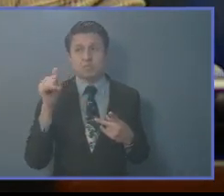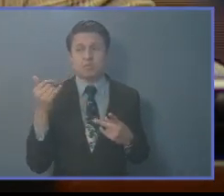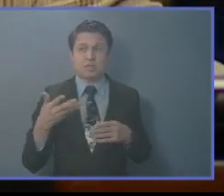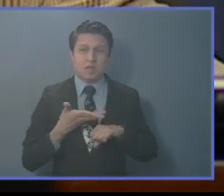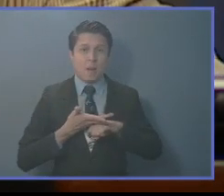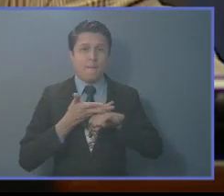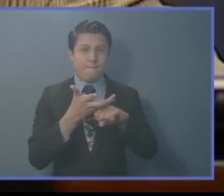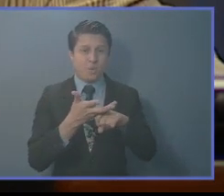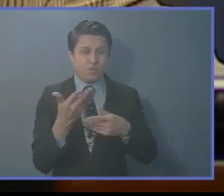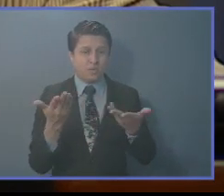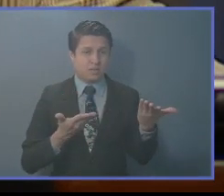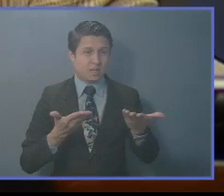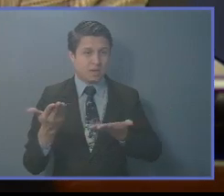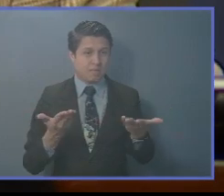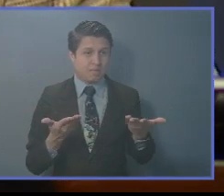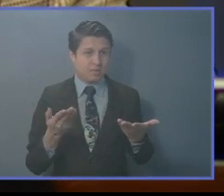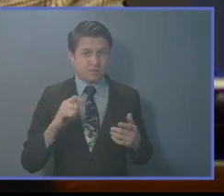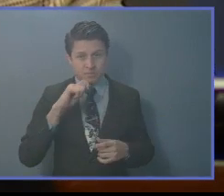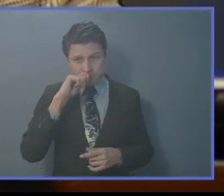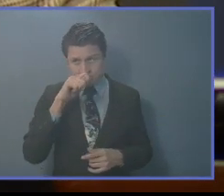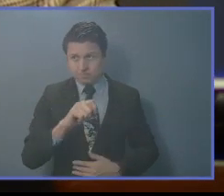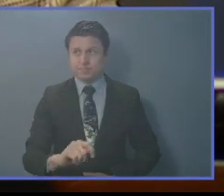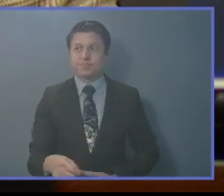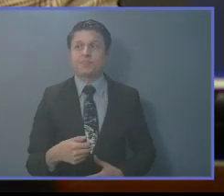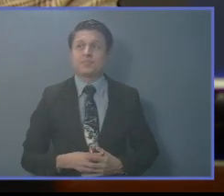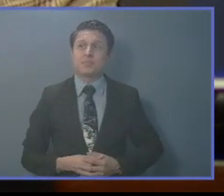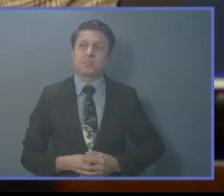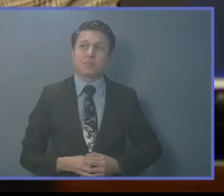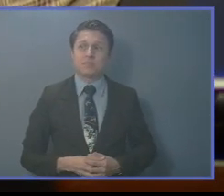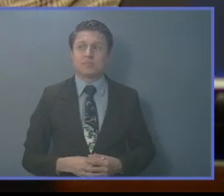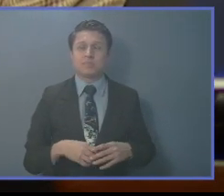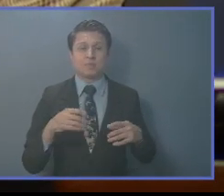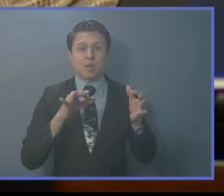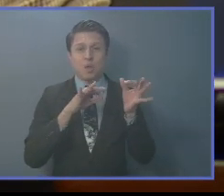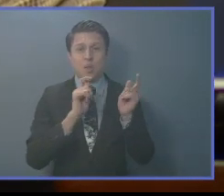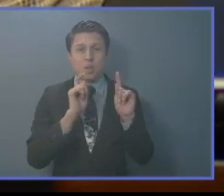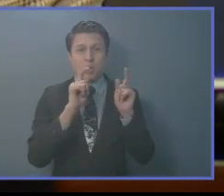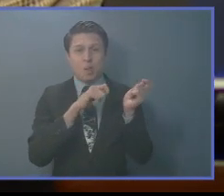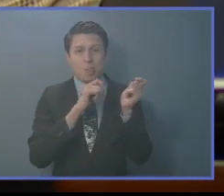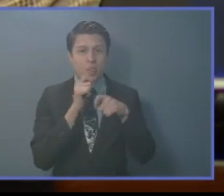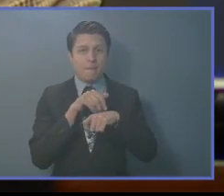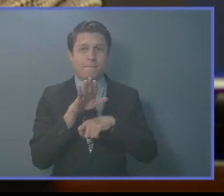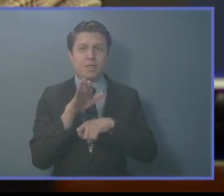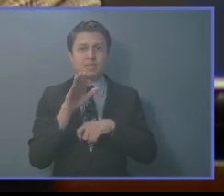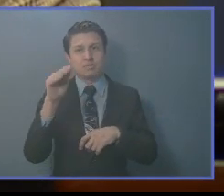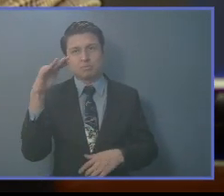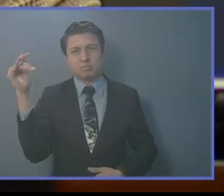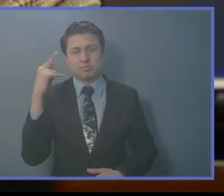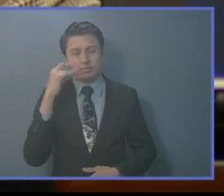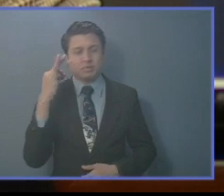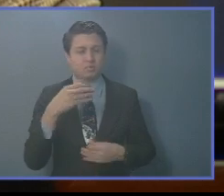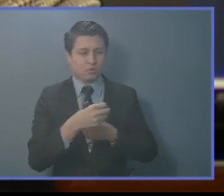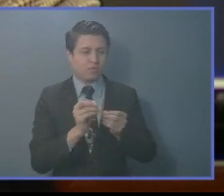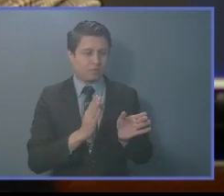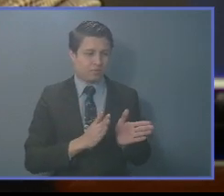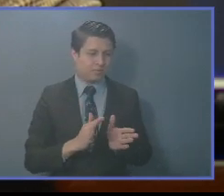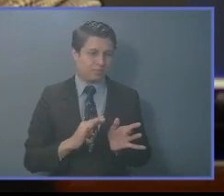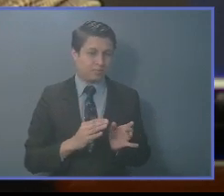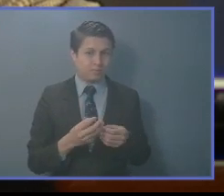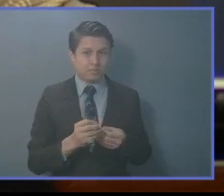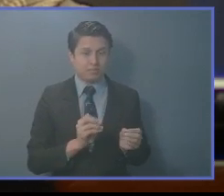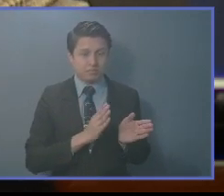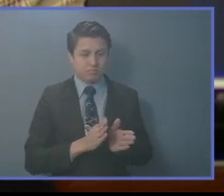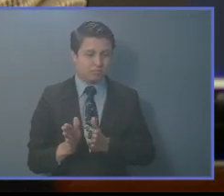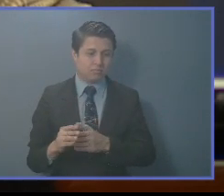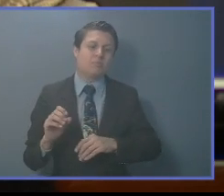carga y servicios postales de courier y logísticos. E. Las oficinas de migración y aduanas de todas las fronteras